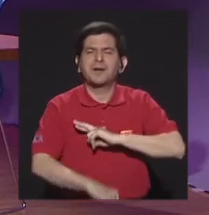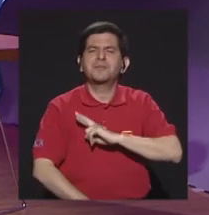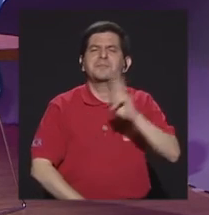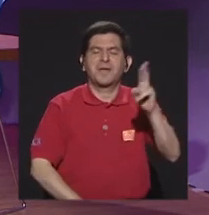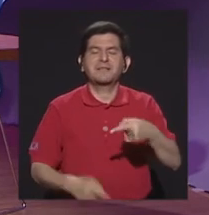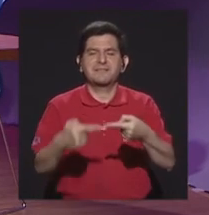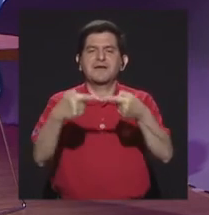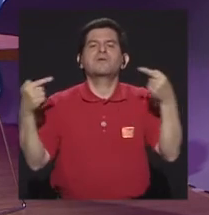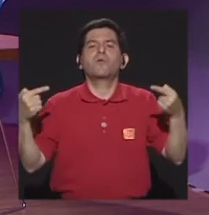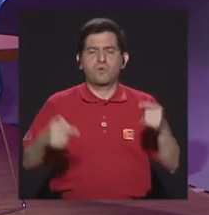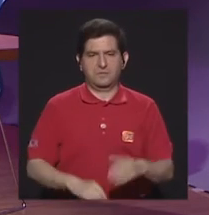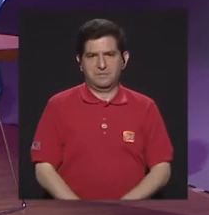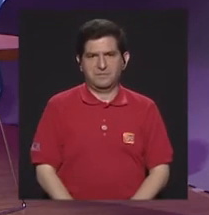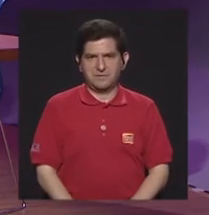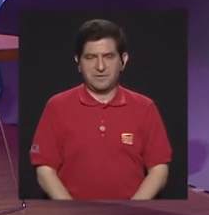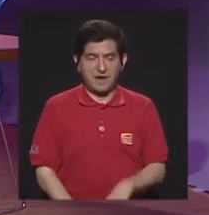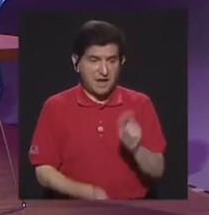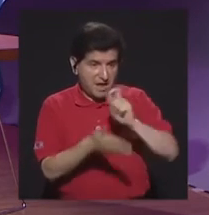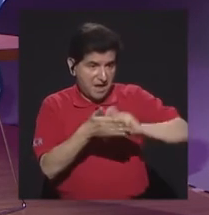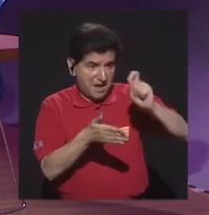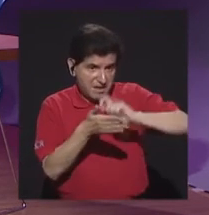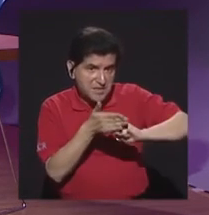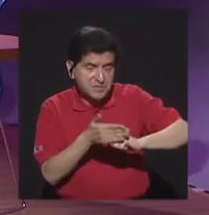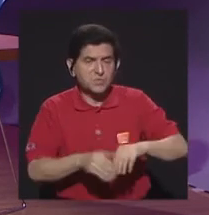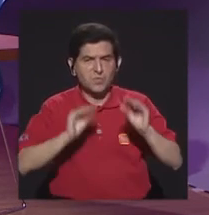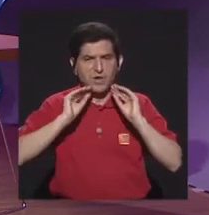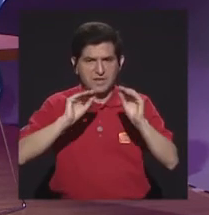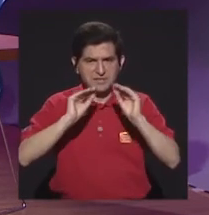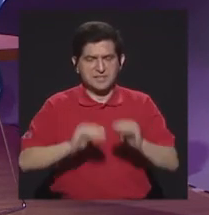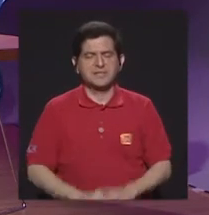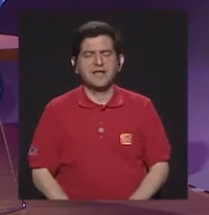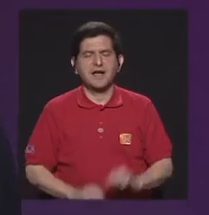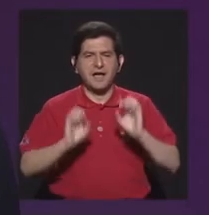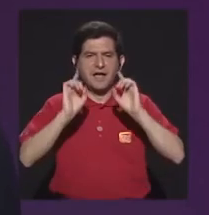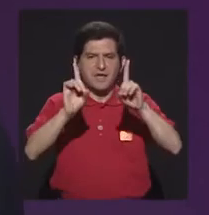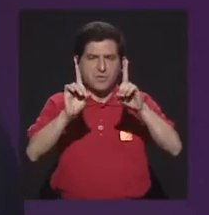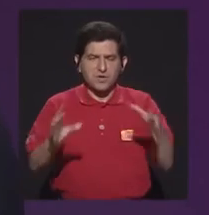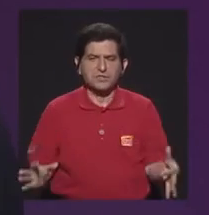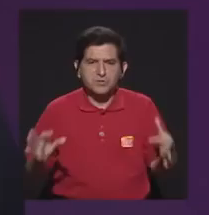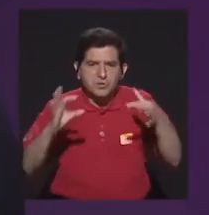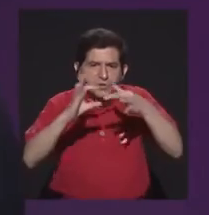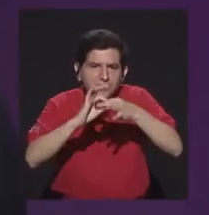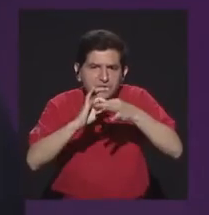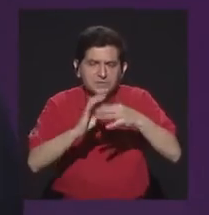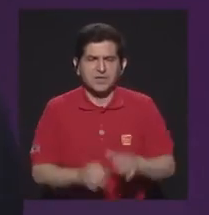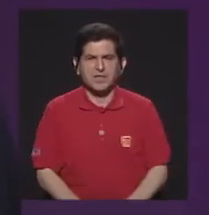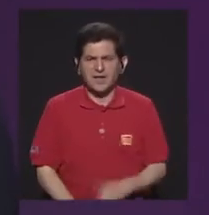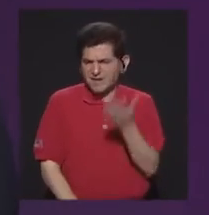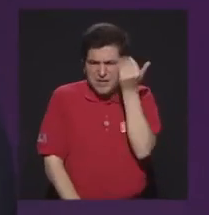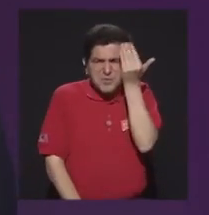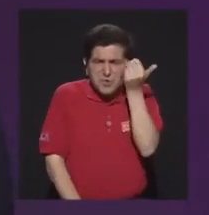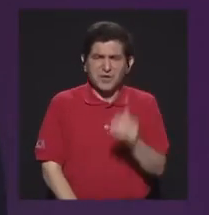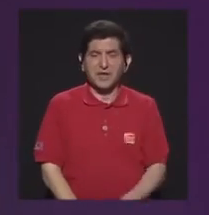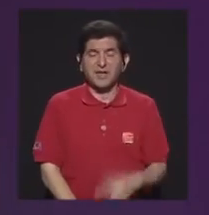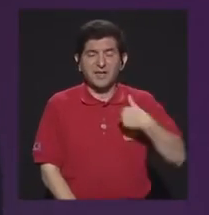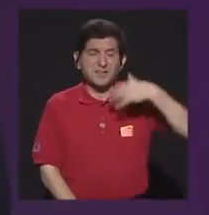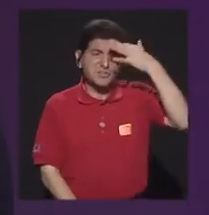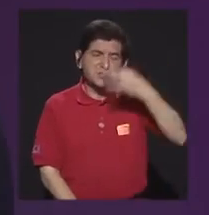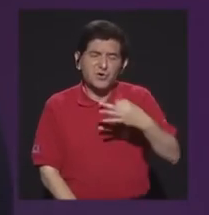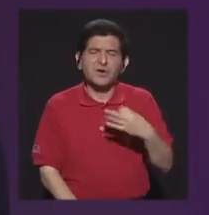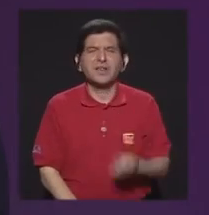que se oponen a que en las escuelas se dé educación para la sexualidad. ¿Por qué se oponen los grupos religiosos? Yo creo que se oponen por un